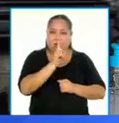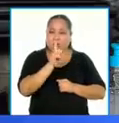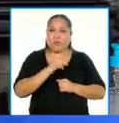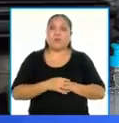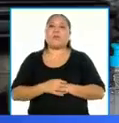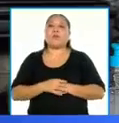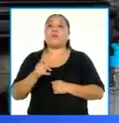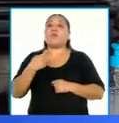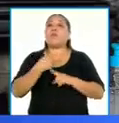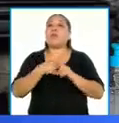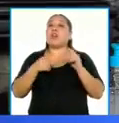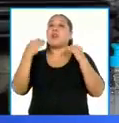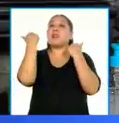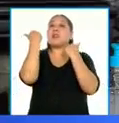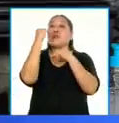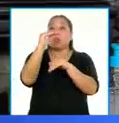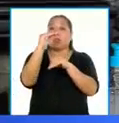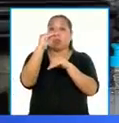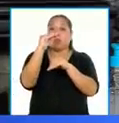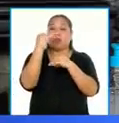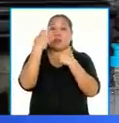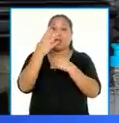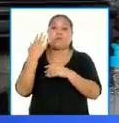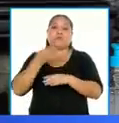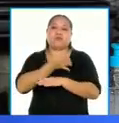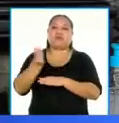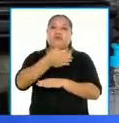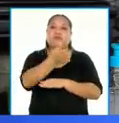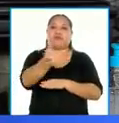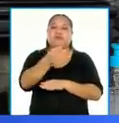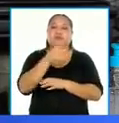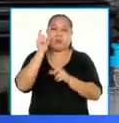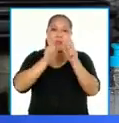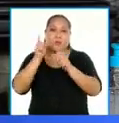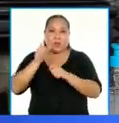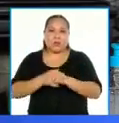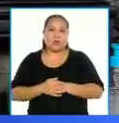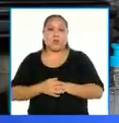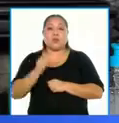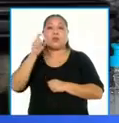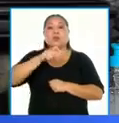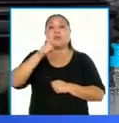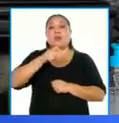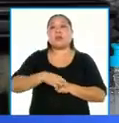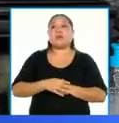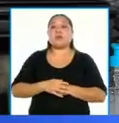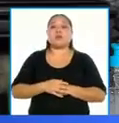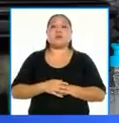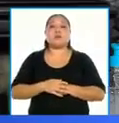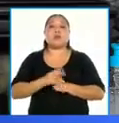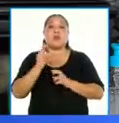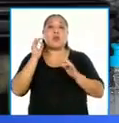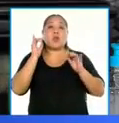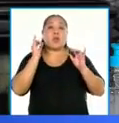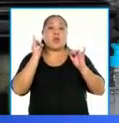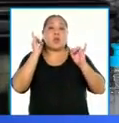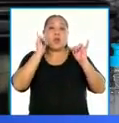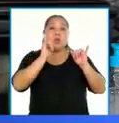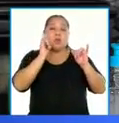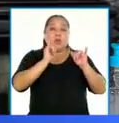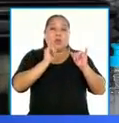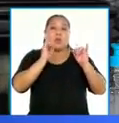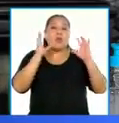tenemos que limitar la movilización de las personas, vamos a tener lo que se conoce